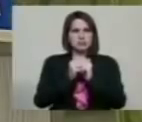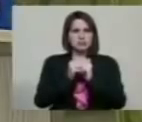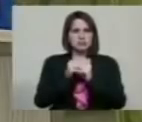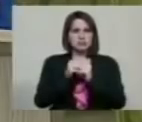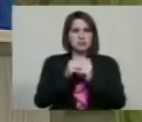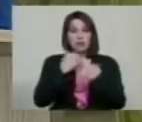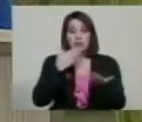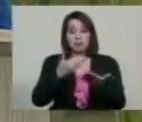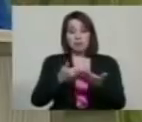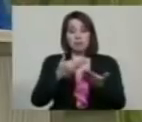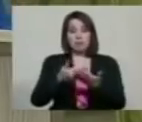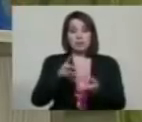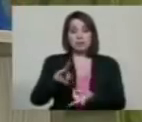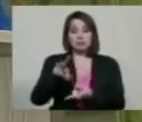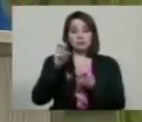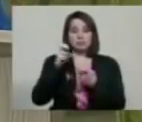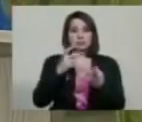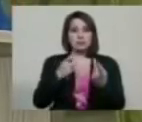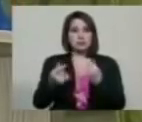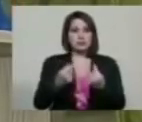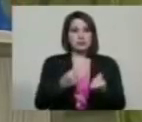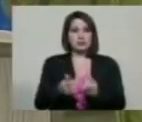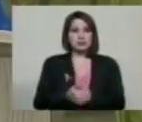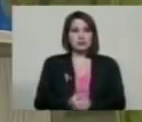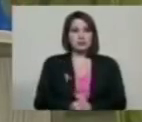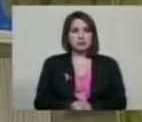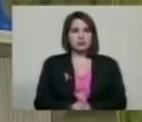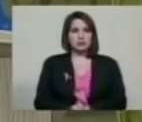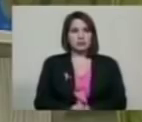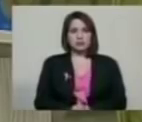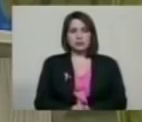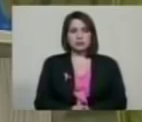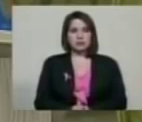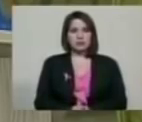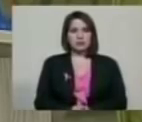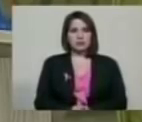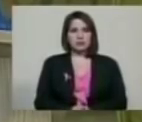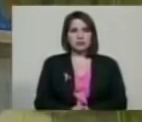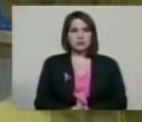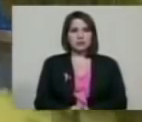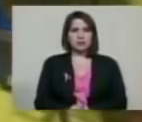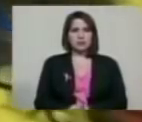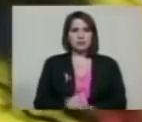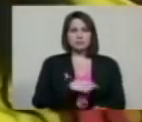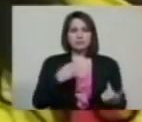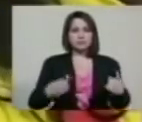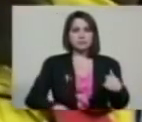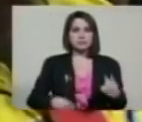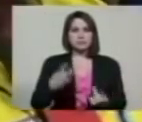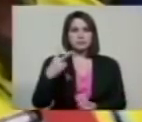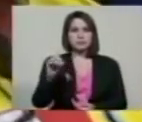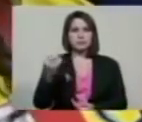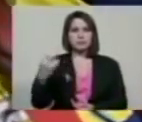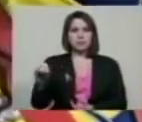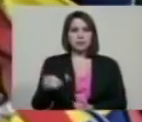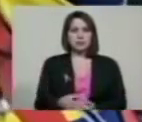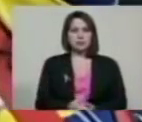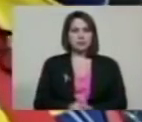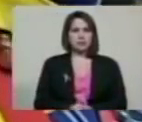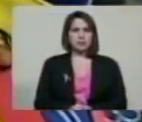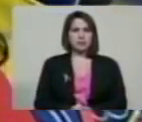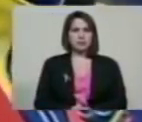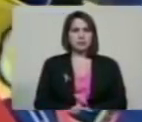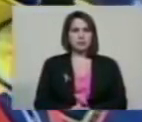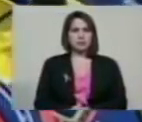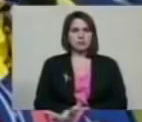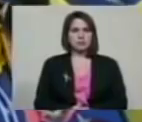financieros en el marco del plan Tokio 2020. Es una